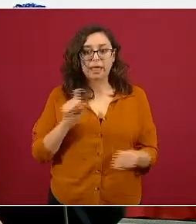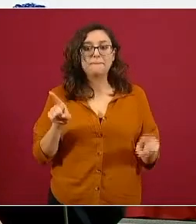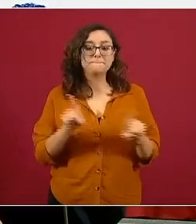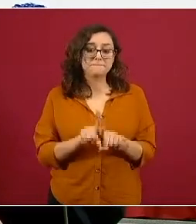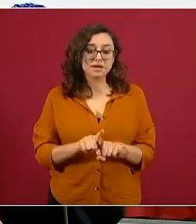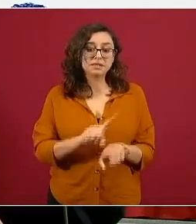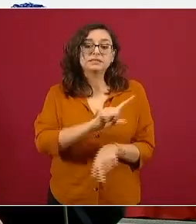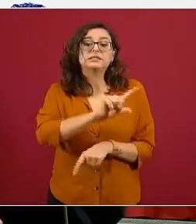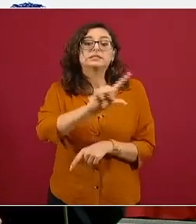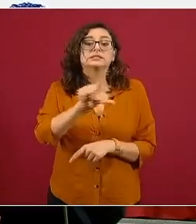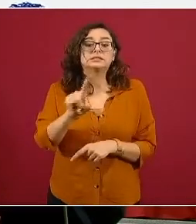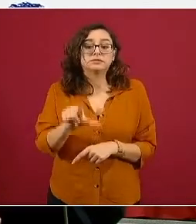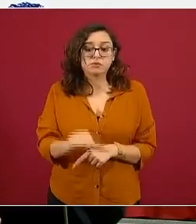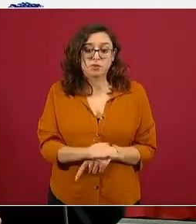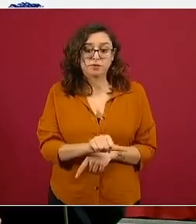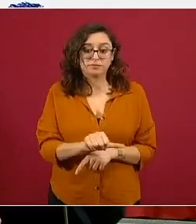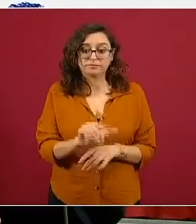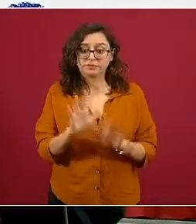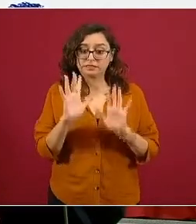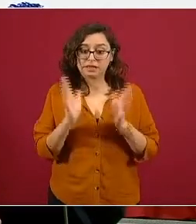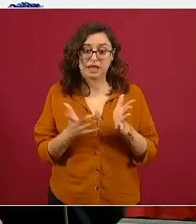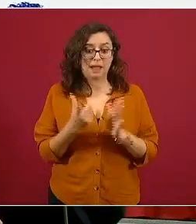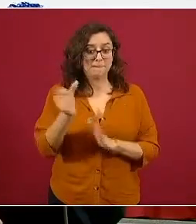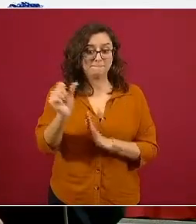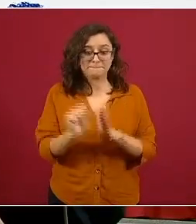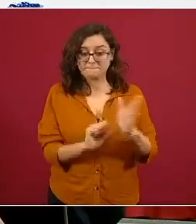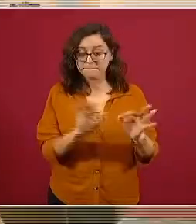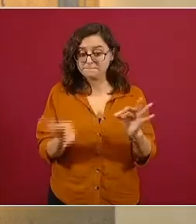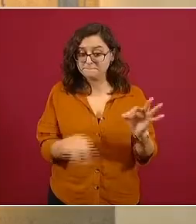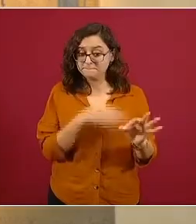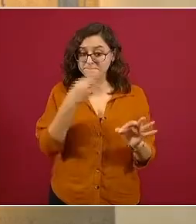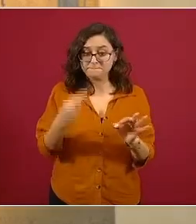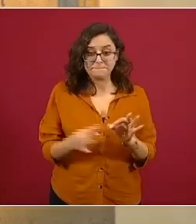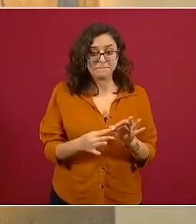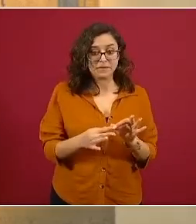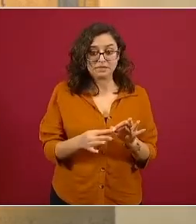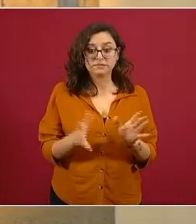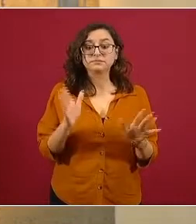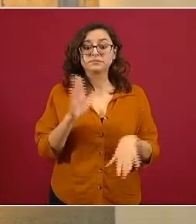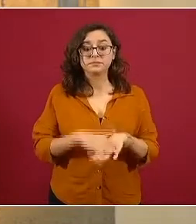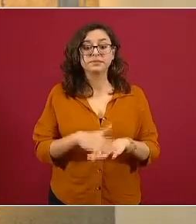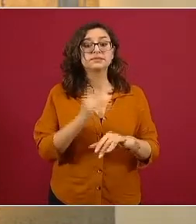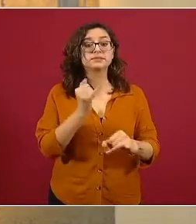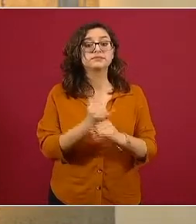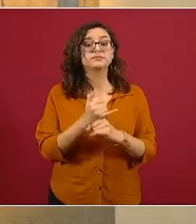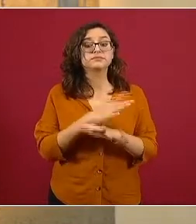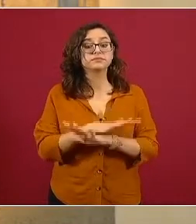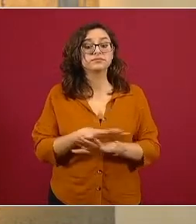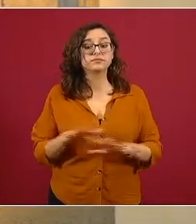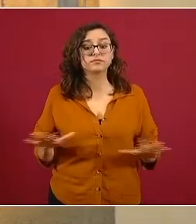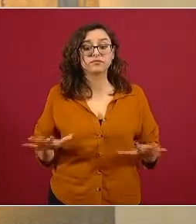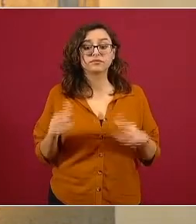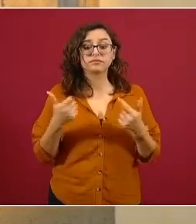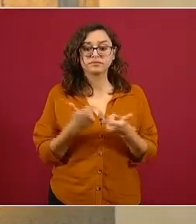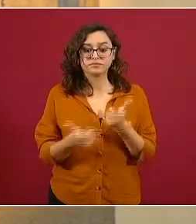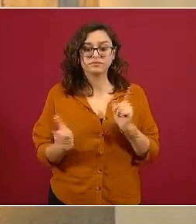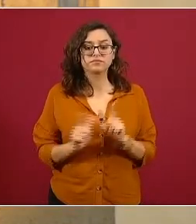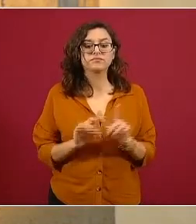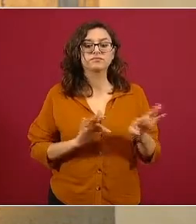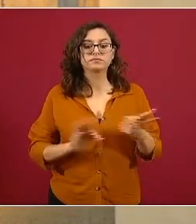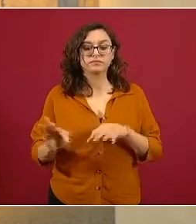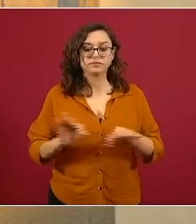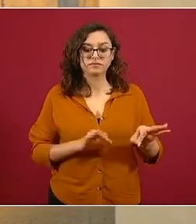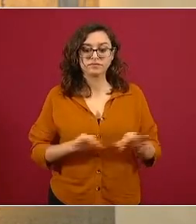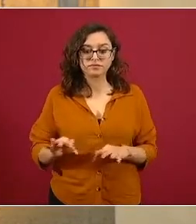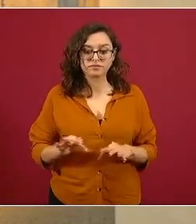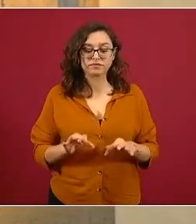Y posteriormente, una vez que se cierre el mes y se empiece a disponer de información, el grupo de trabajo empezará